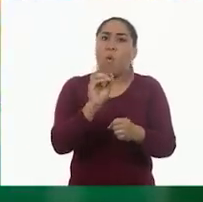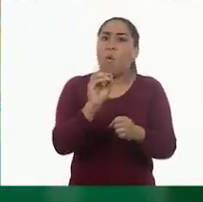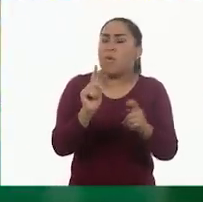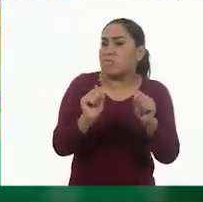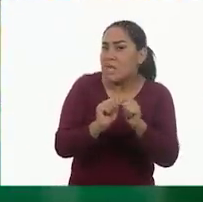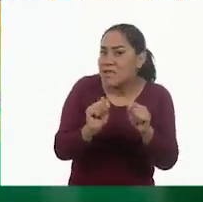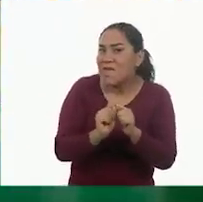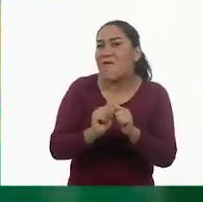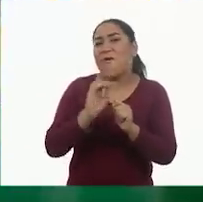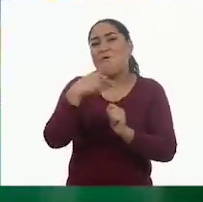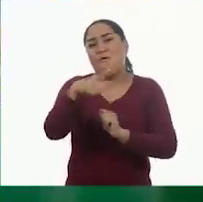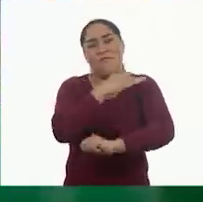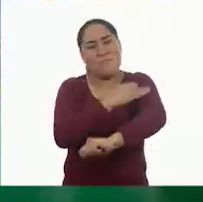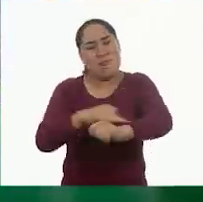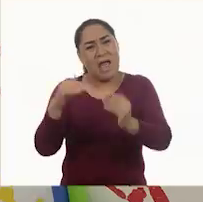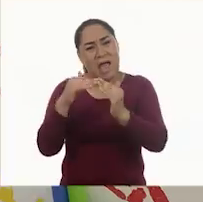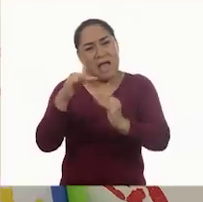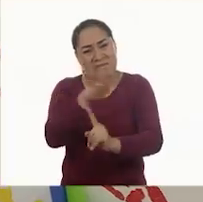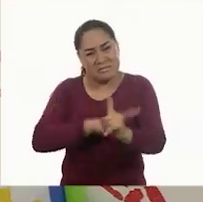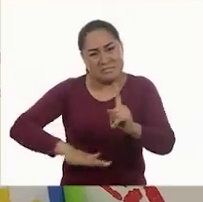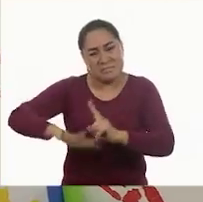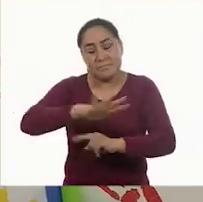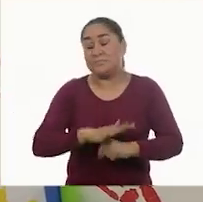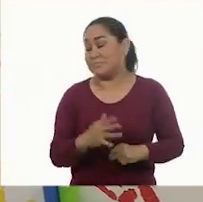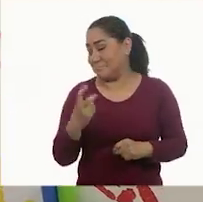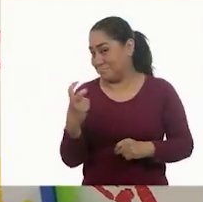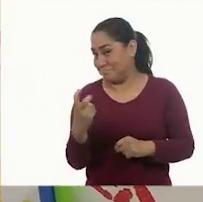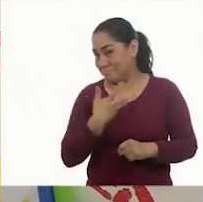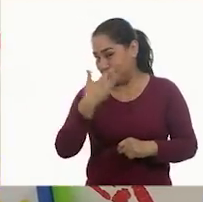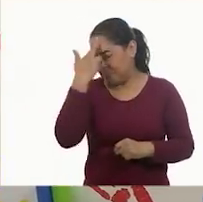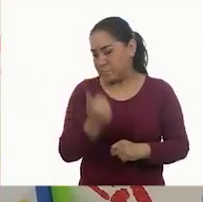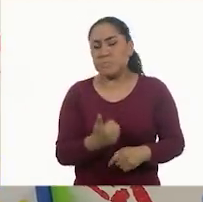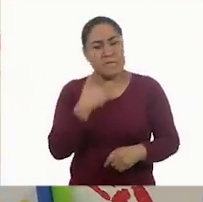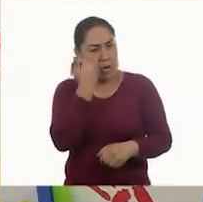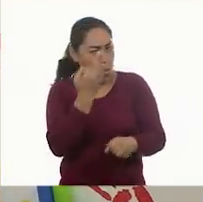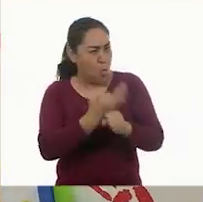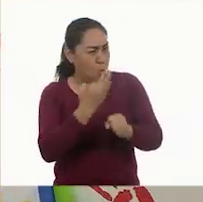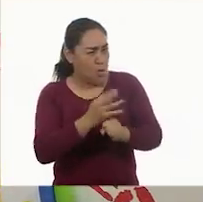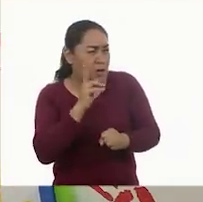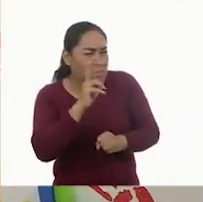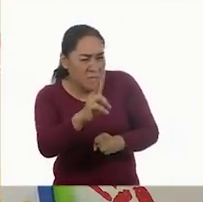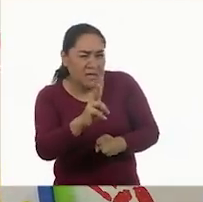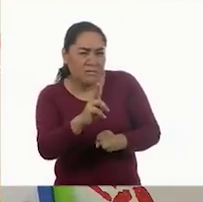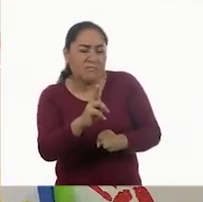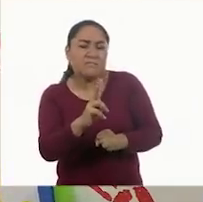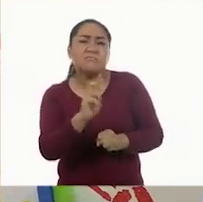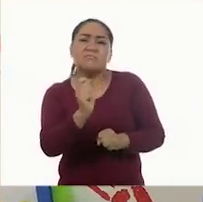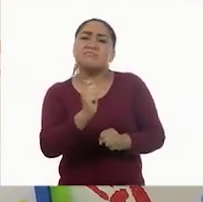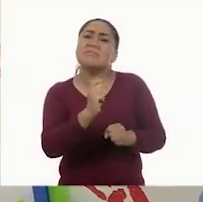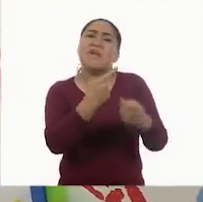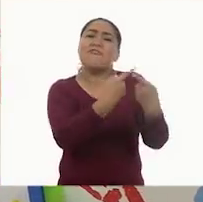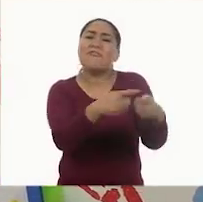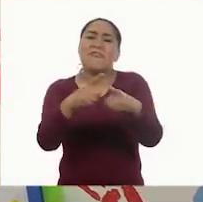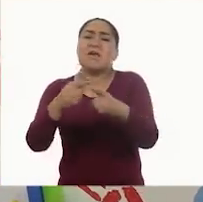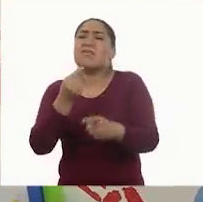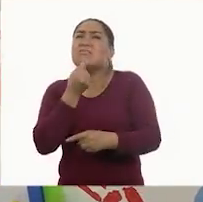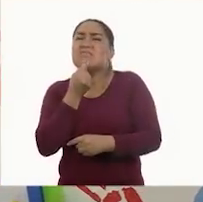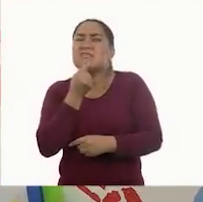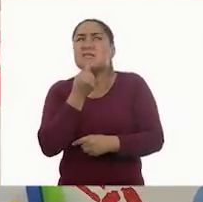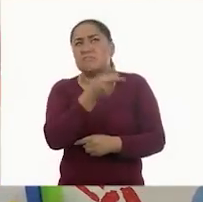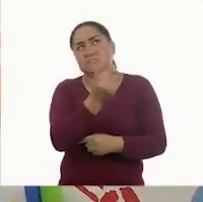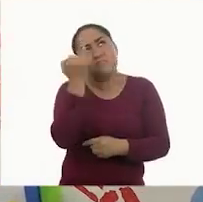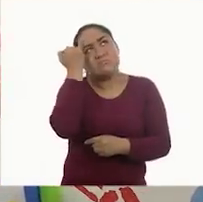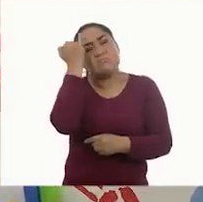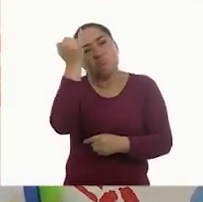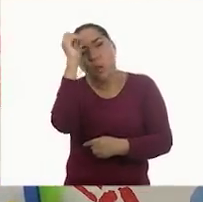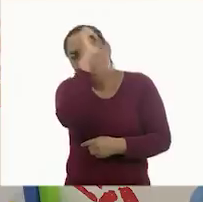por supuesto. ¿Qué les parece si vamos a escuchar a otros niños sobre qué piensan, quiénes son los que tienen